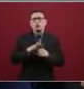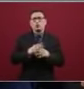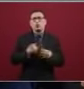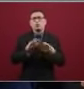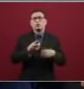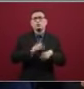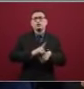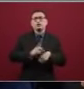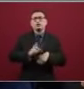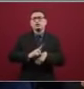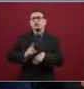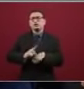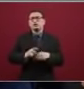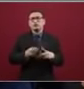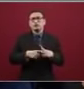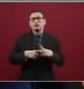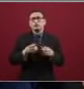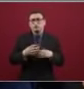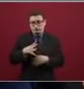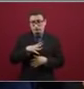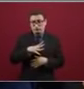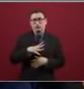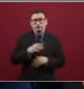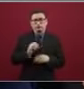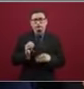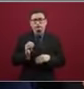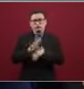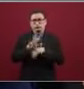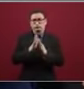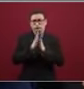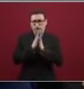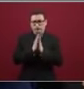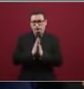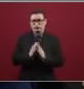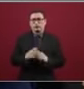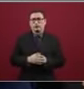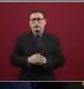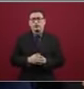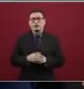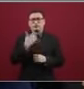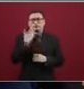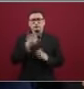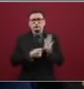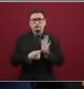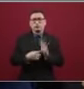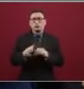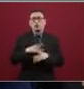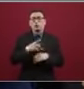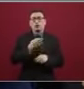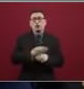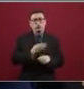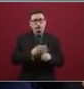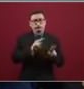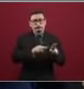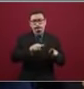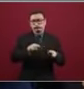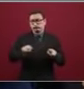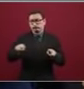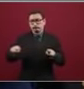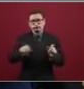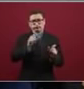diario, sí las tenemos, pónganlas por favor, porque esta parte, que